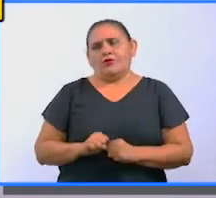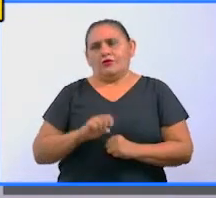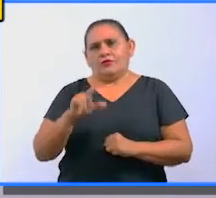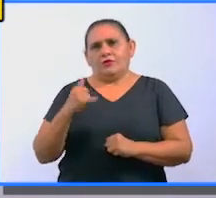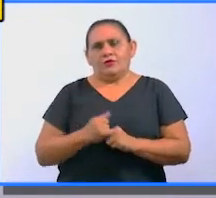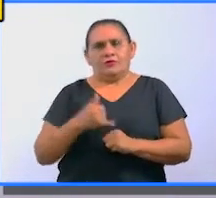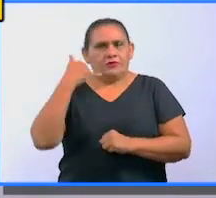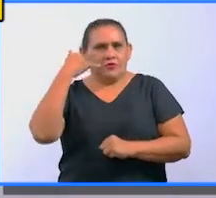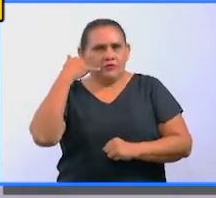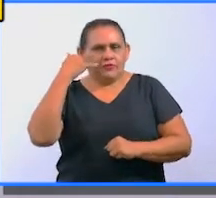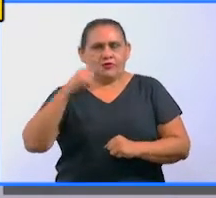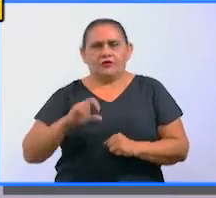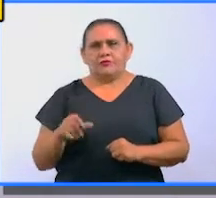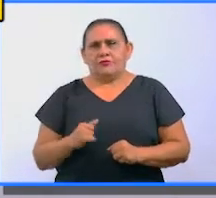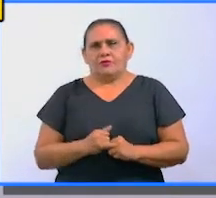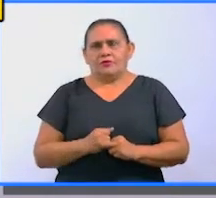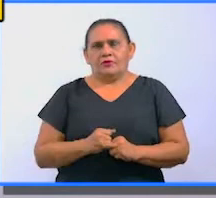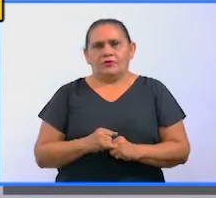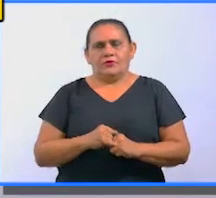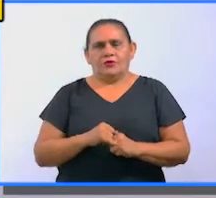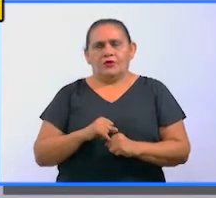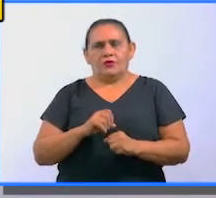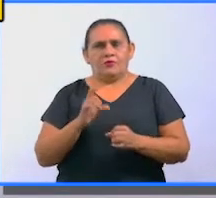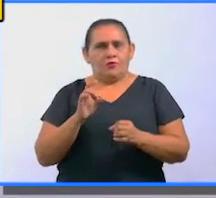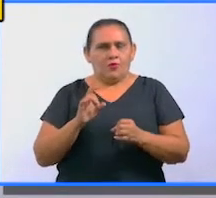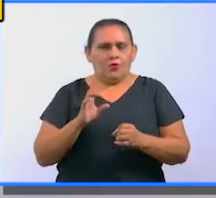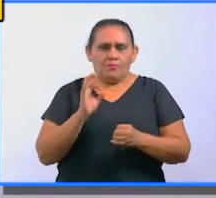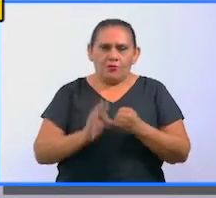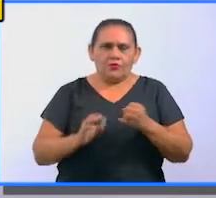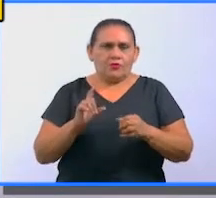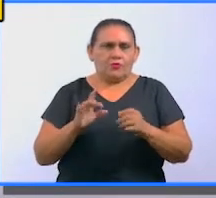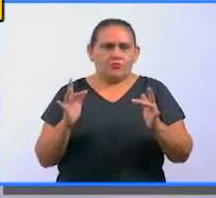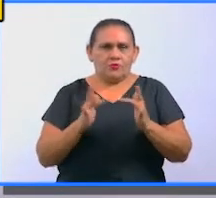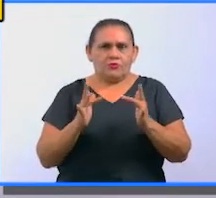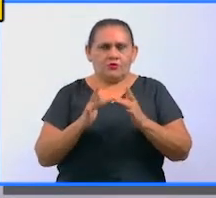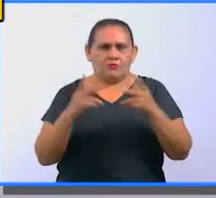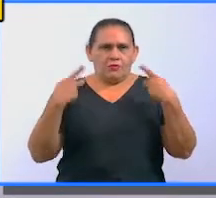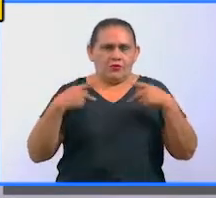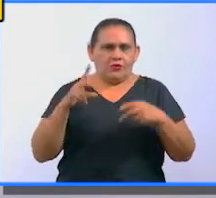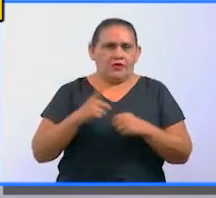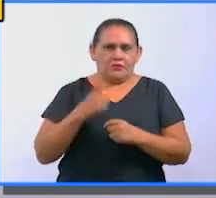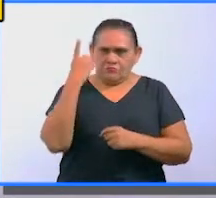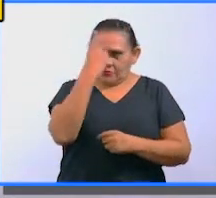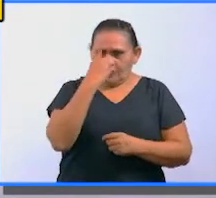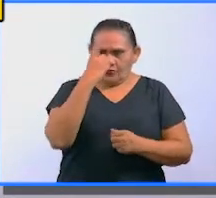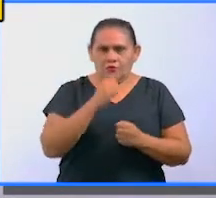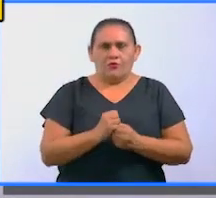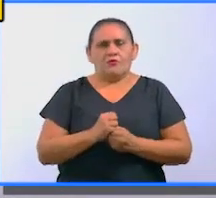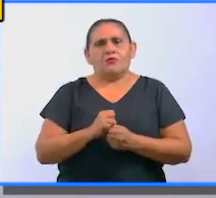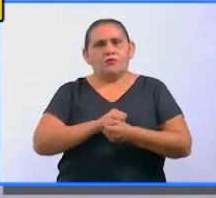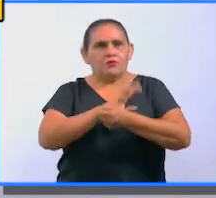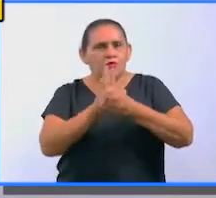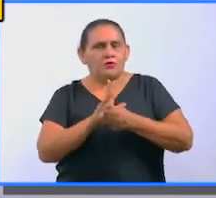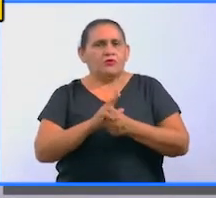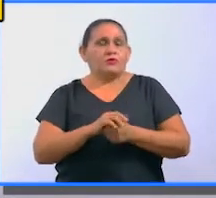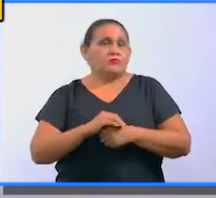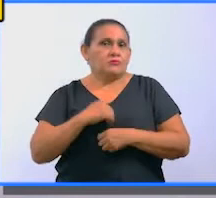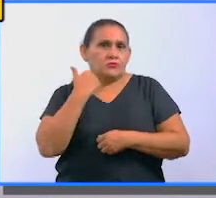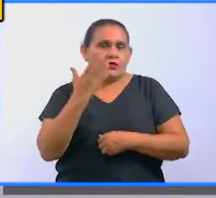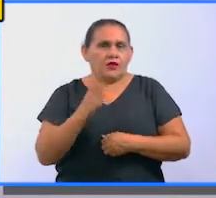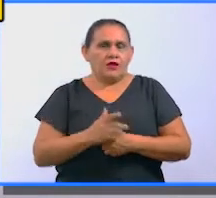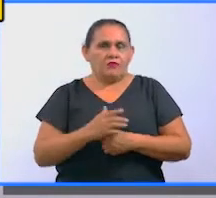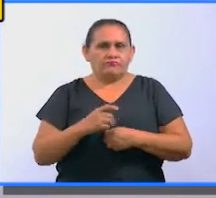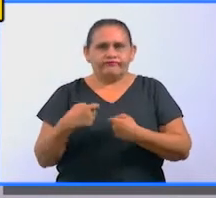y llamadas telefónicas a los últimos contactos de las personas que al ser diagnosticadas con coronavirus desean cooperar,